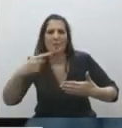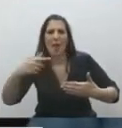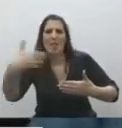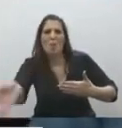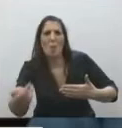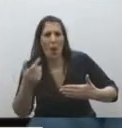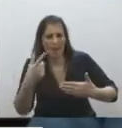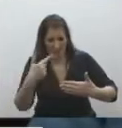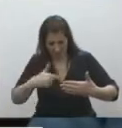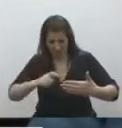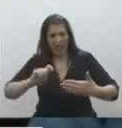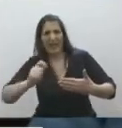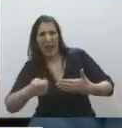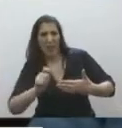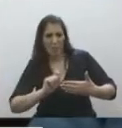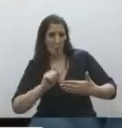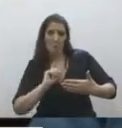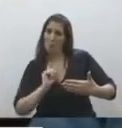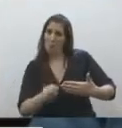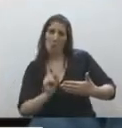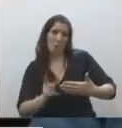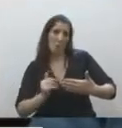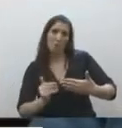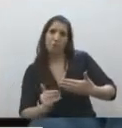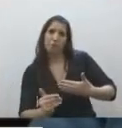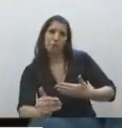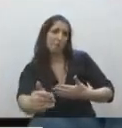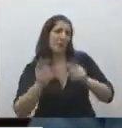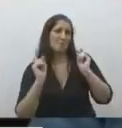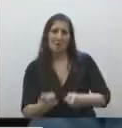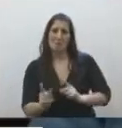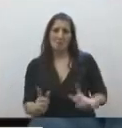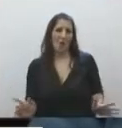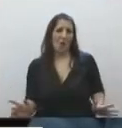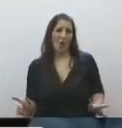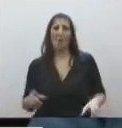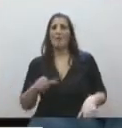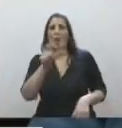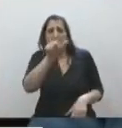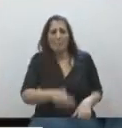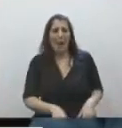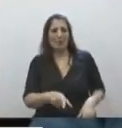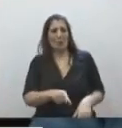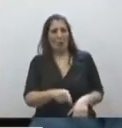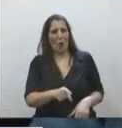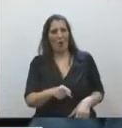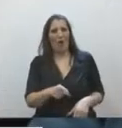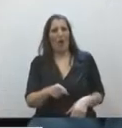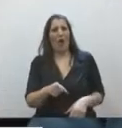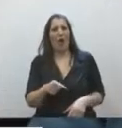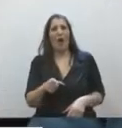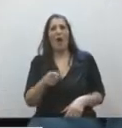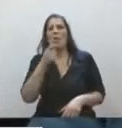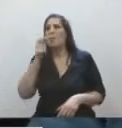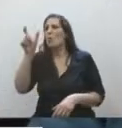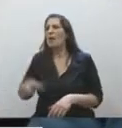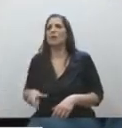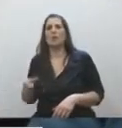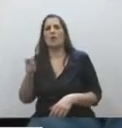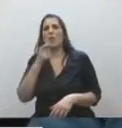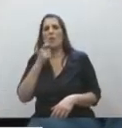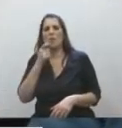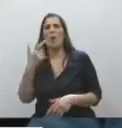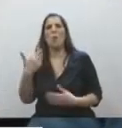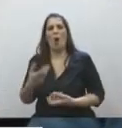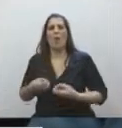el evadir un impuesto, quedarse con un vuelto, que de repente quedarse con un medio presupuesto o con una obra pública. Pero la naturaleza jurídica de